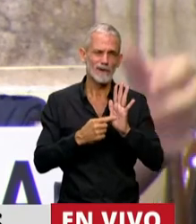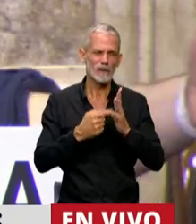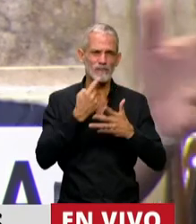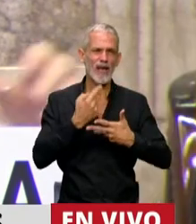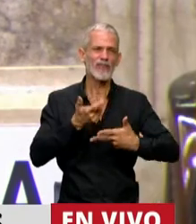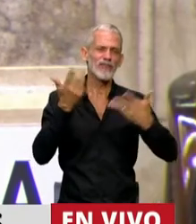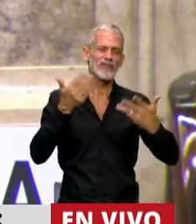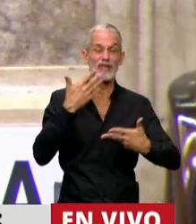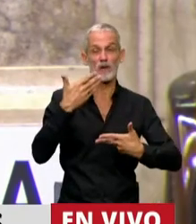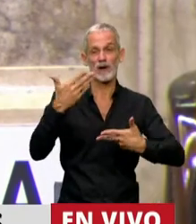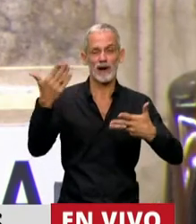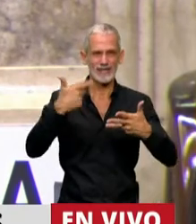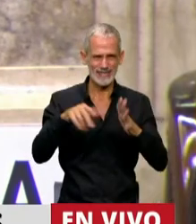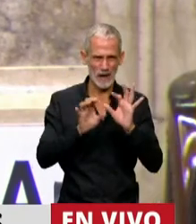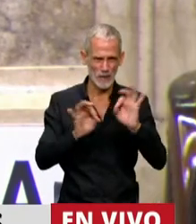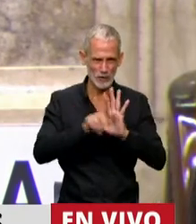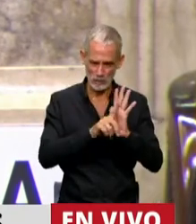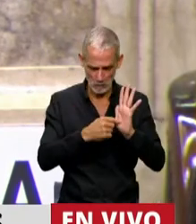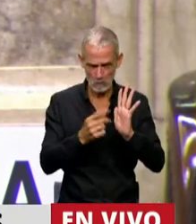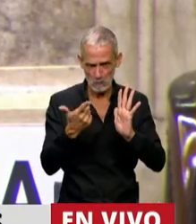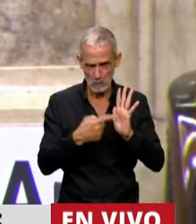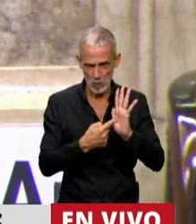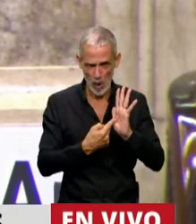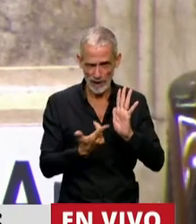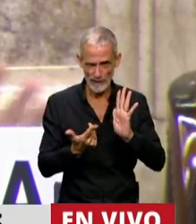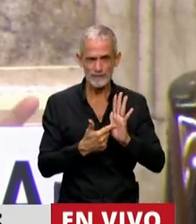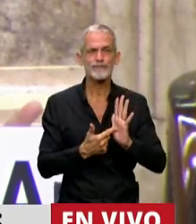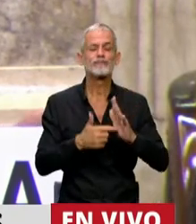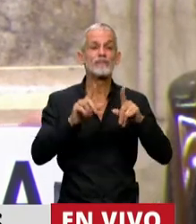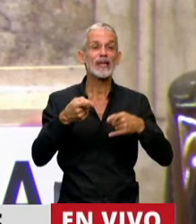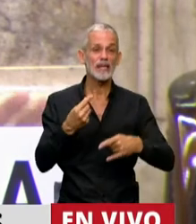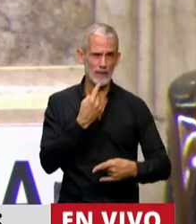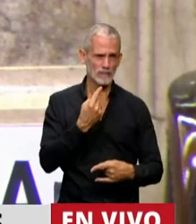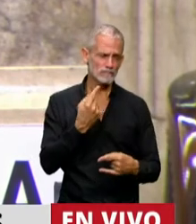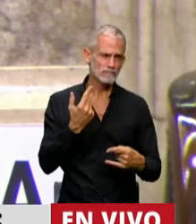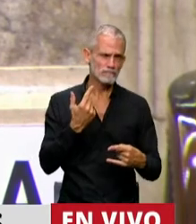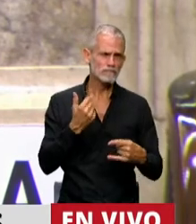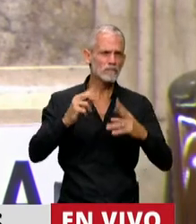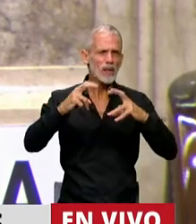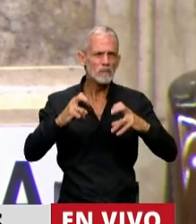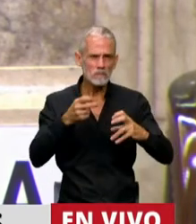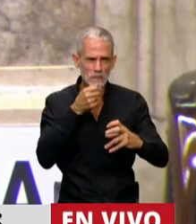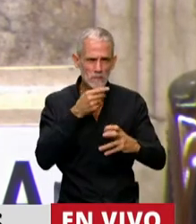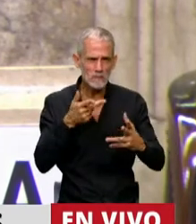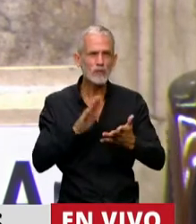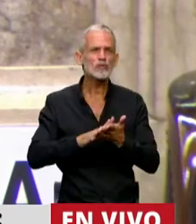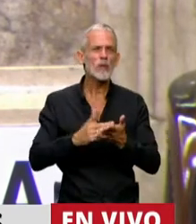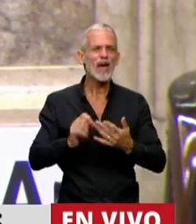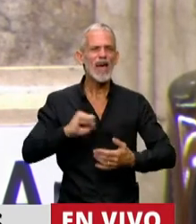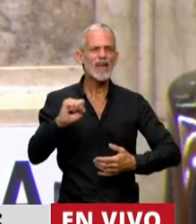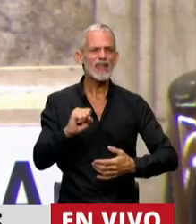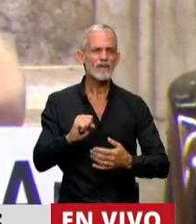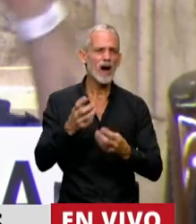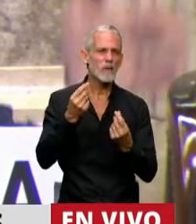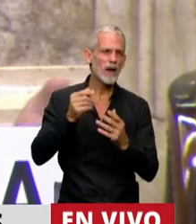lo que aducen que tiene este proyecto. También, digo, acá no se plantea investigar absolutamente nada del fraude de